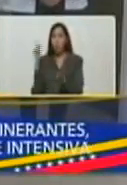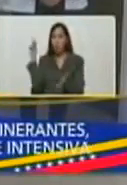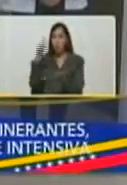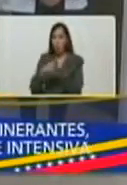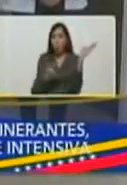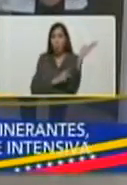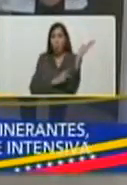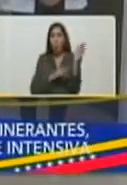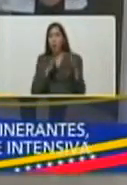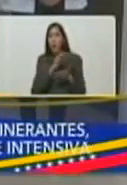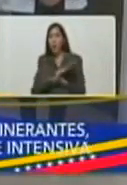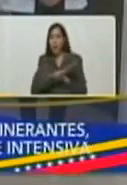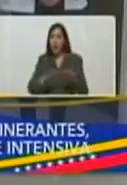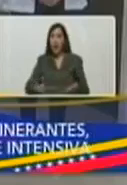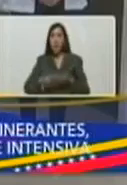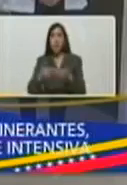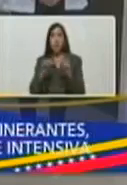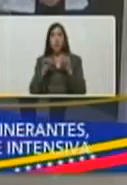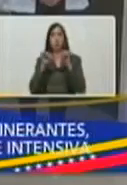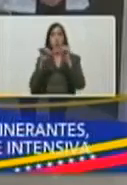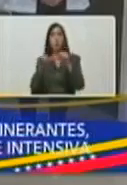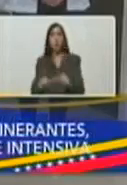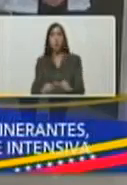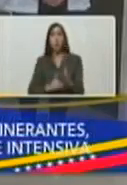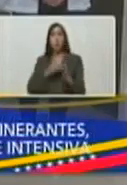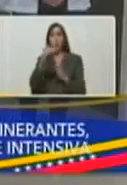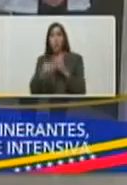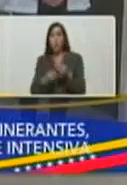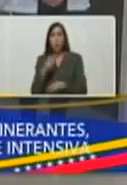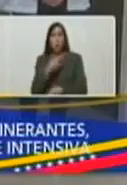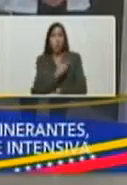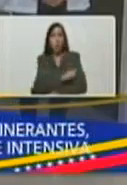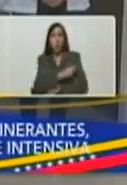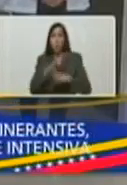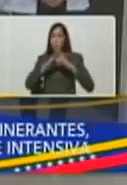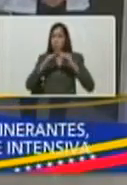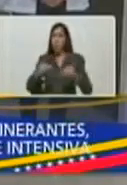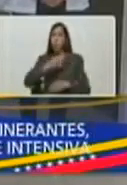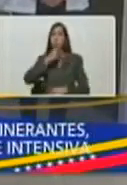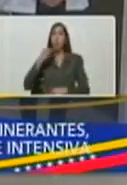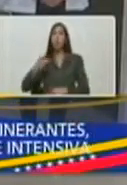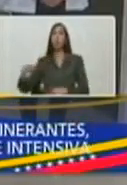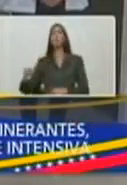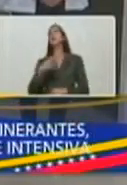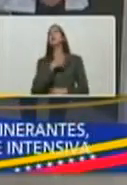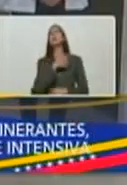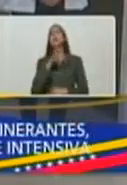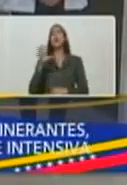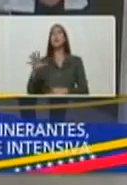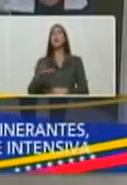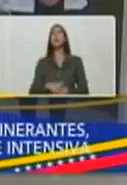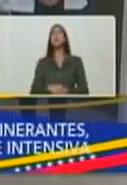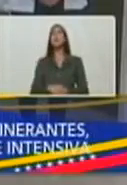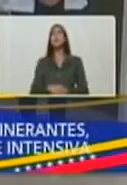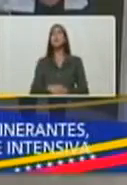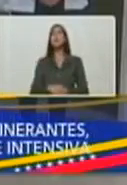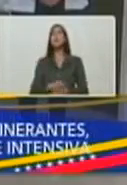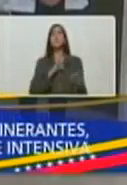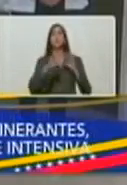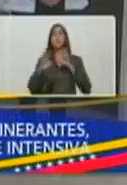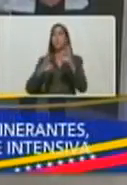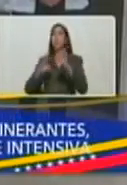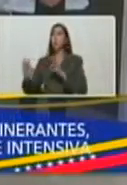manera gratuita y continua para ir aumentando la inmunización en todos estos jóvenes de la patria y cortar la transmisión del